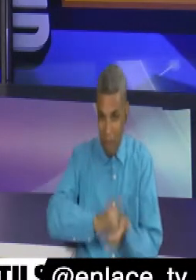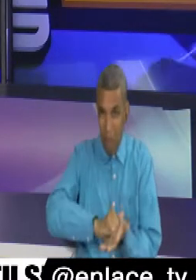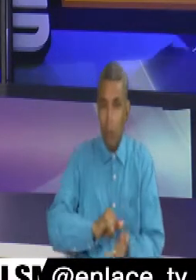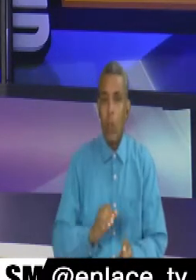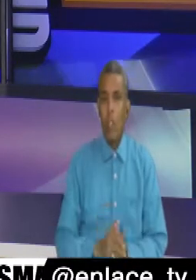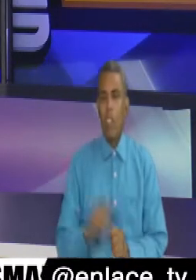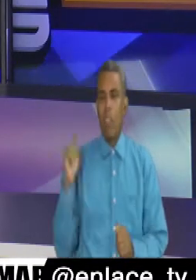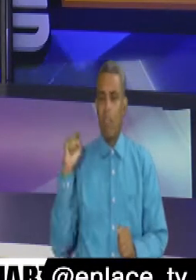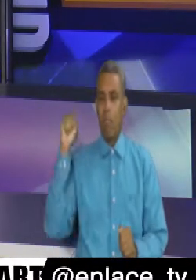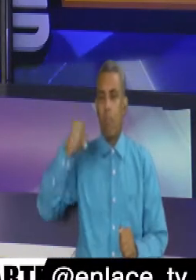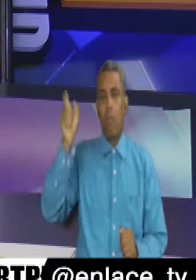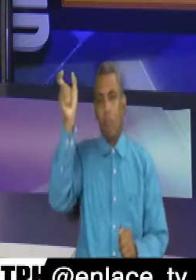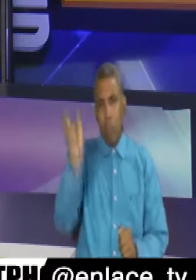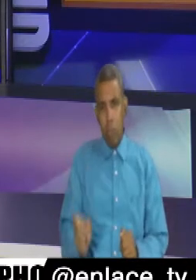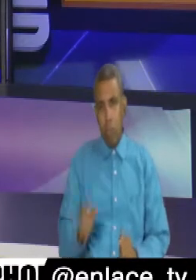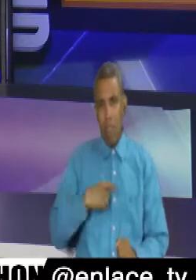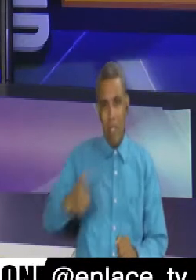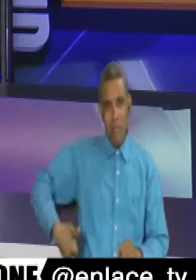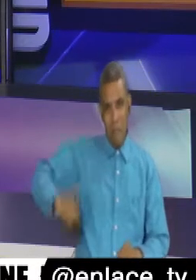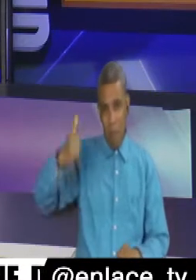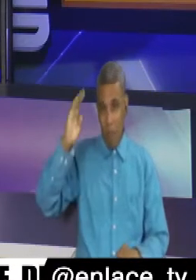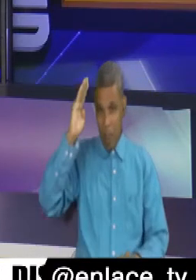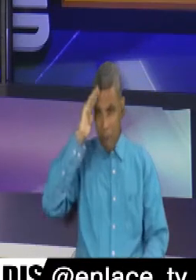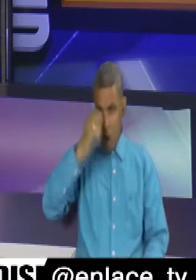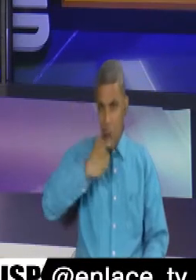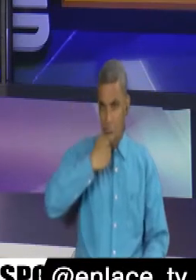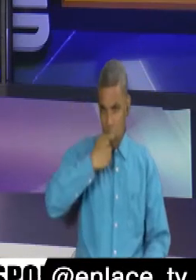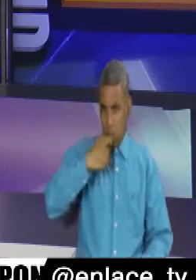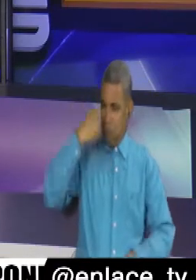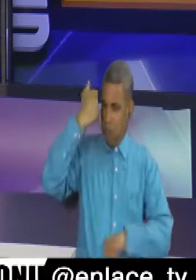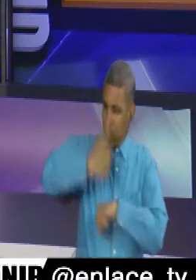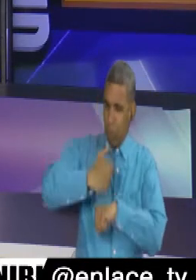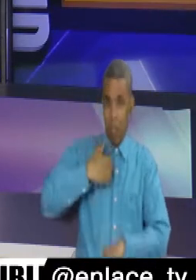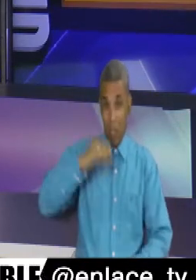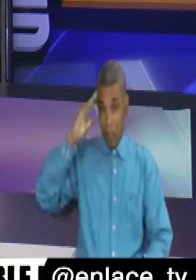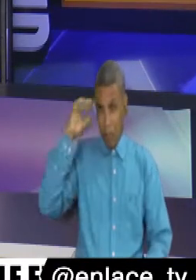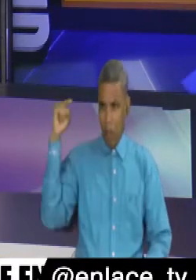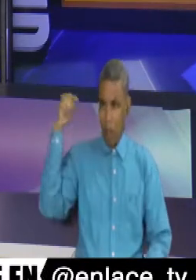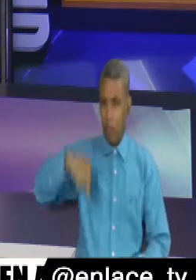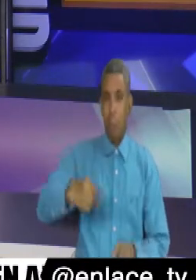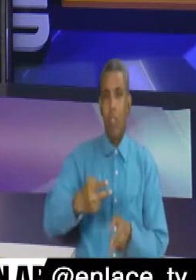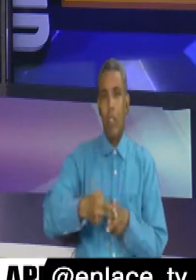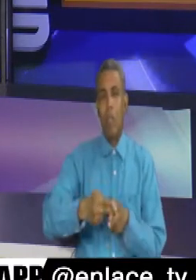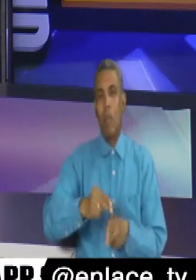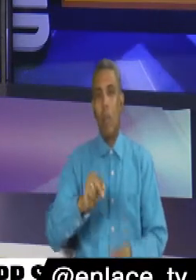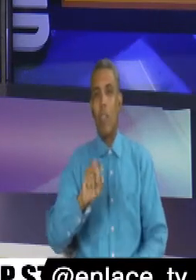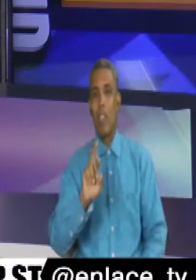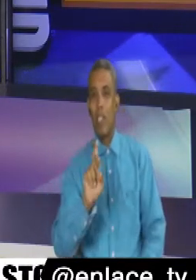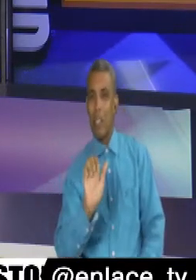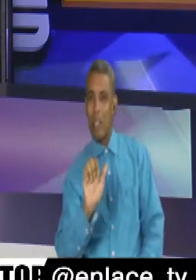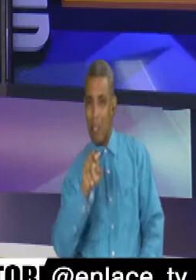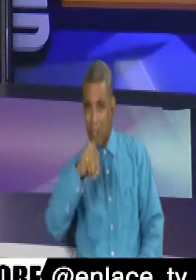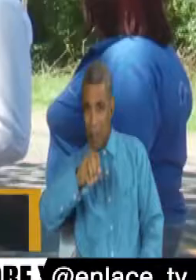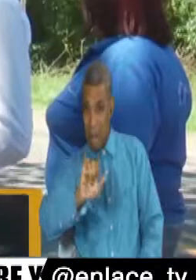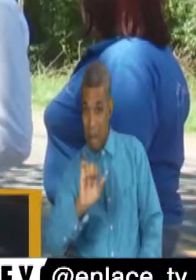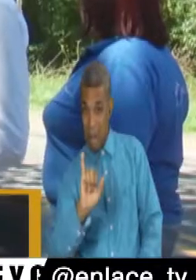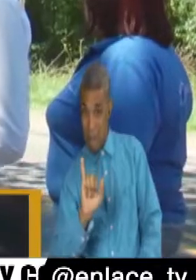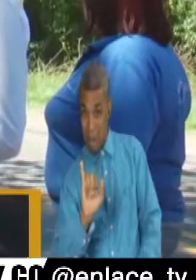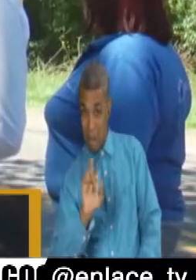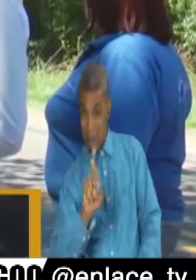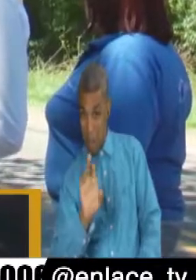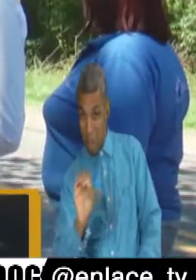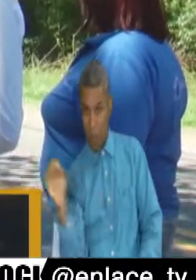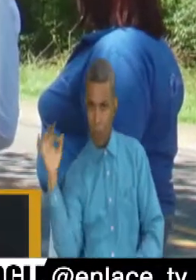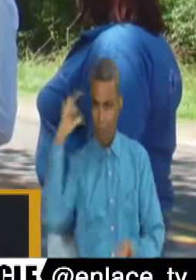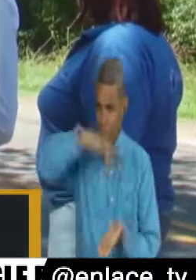hizo presencia el director nacional de Tránsito y Transporte de la Policía, el general Ramiro Castrillón Lara. General Ramiro Castrillón